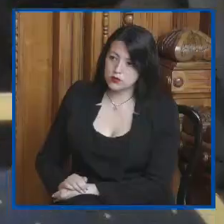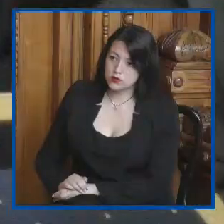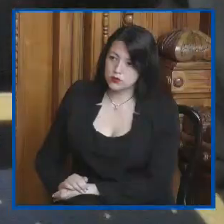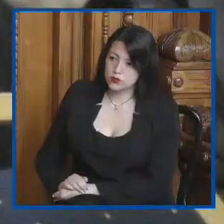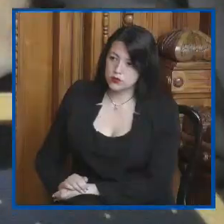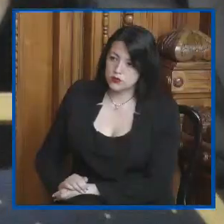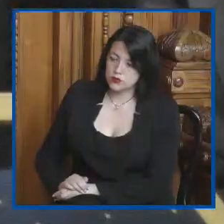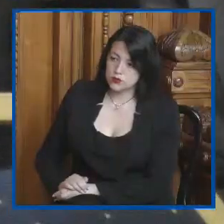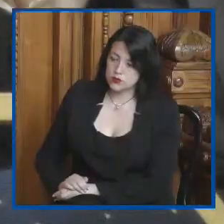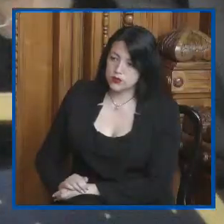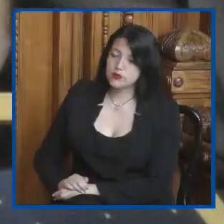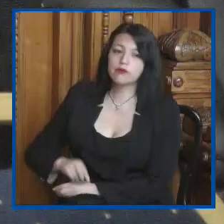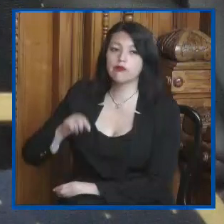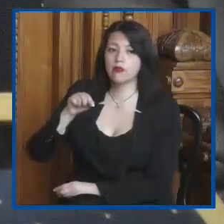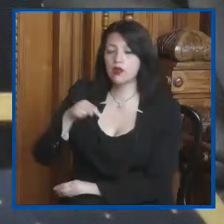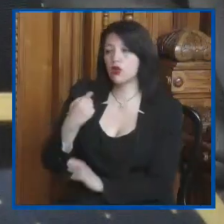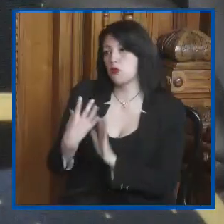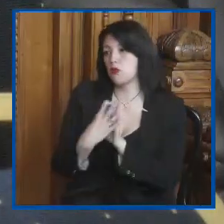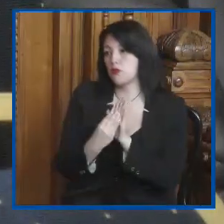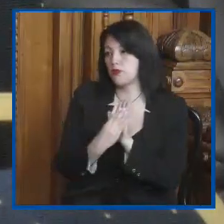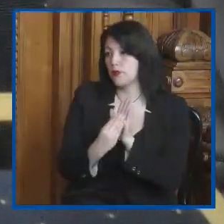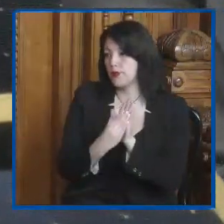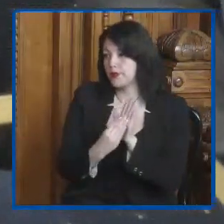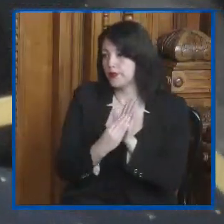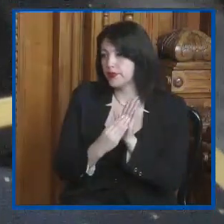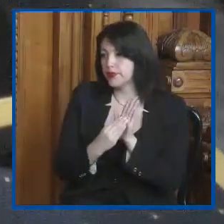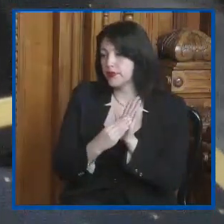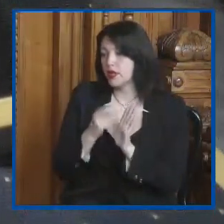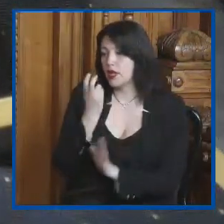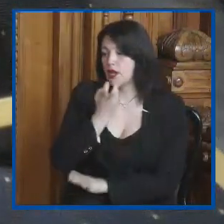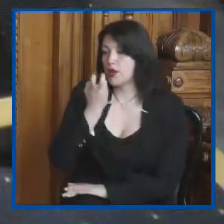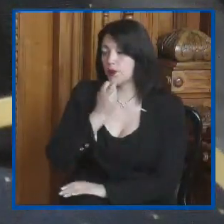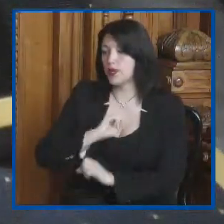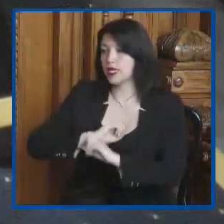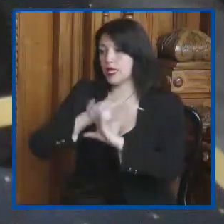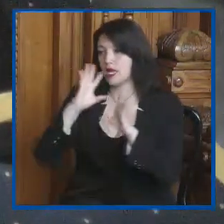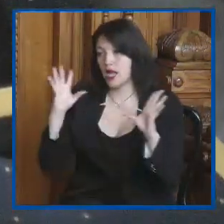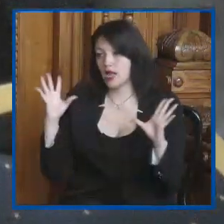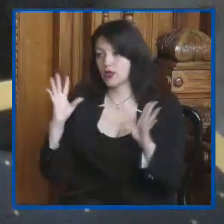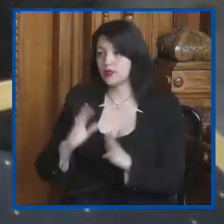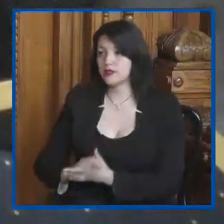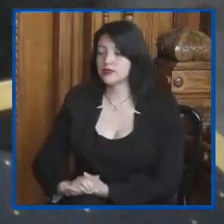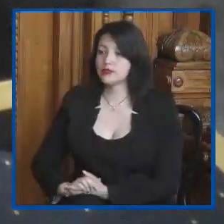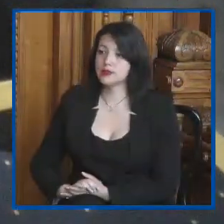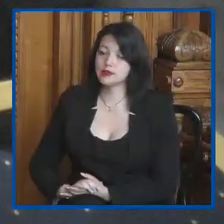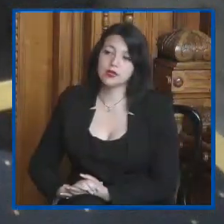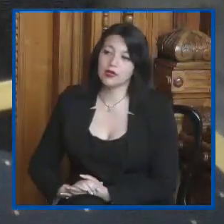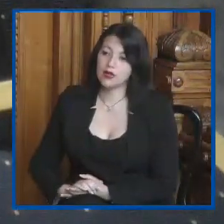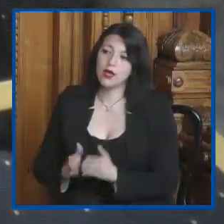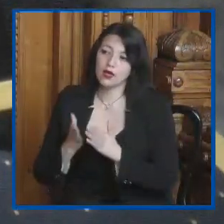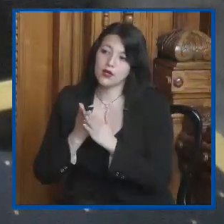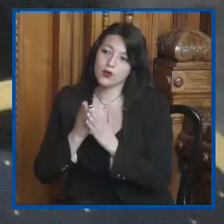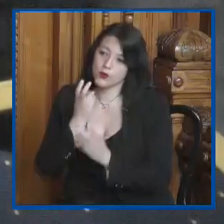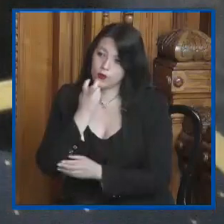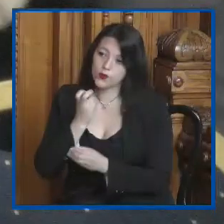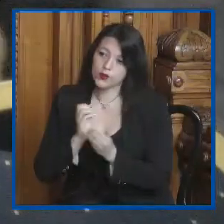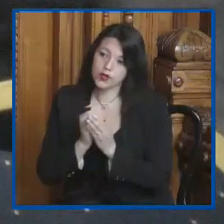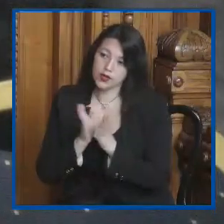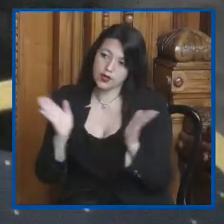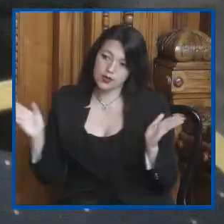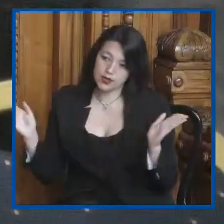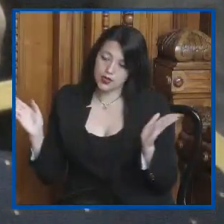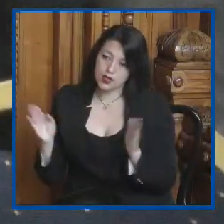podría decir que es como un modelo de lenguaje claro y de justicia. Estamos. de justicia abierta, ¿no es cierto?, y que